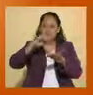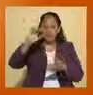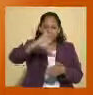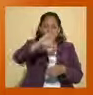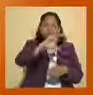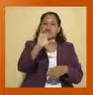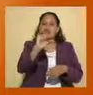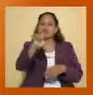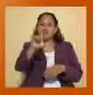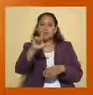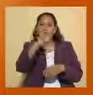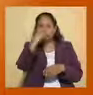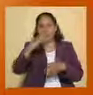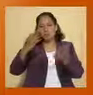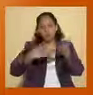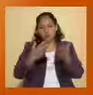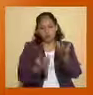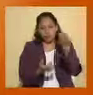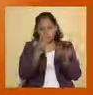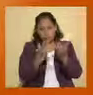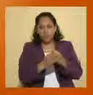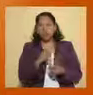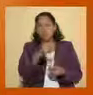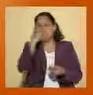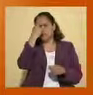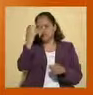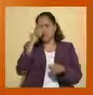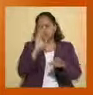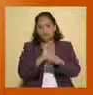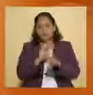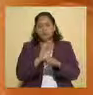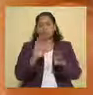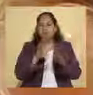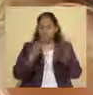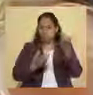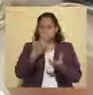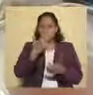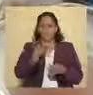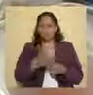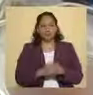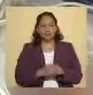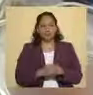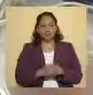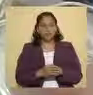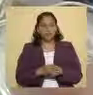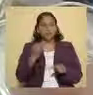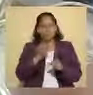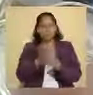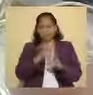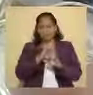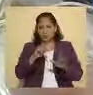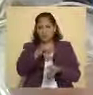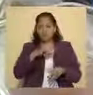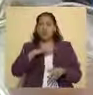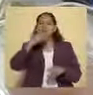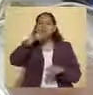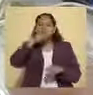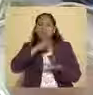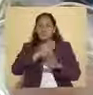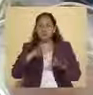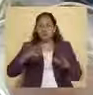de cal y esto pues va a ser mucho más fácil al momento de la cocción no Bueno aquí ya tenemos nuestro maíz